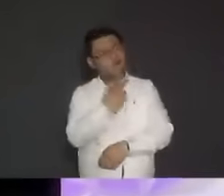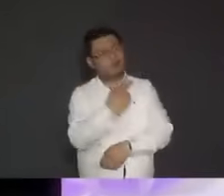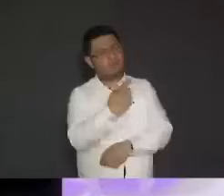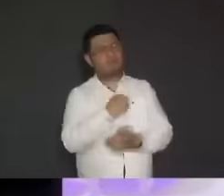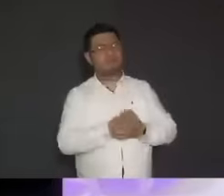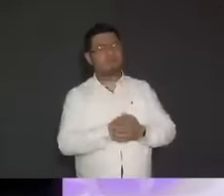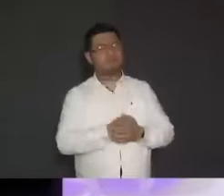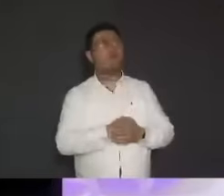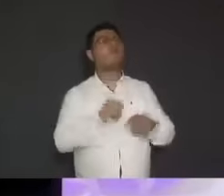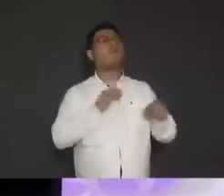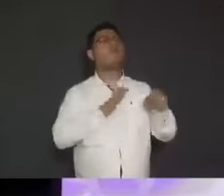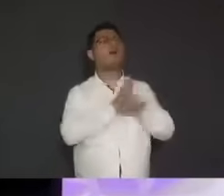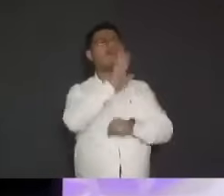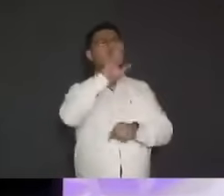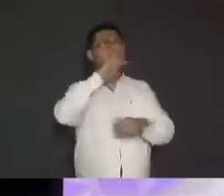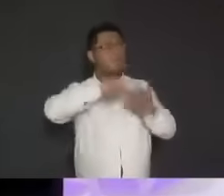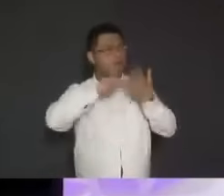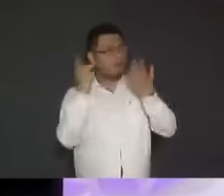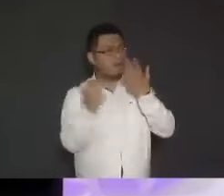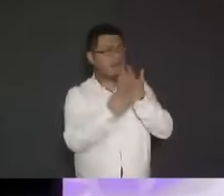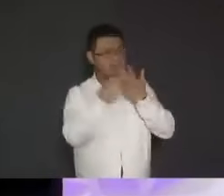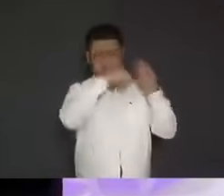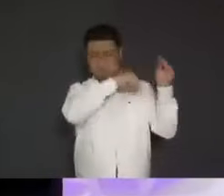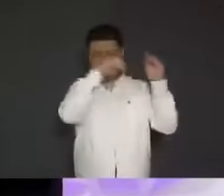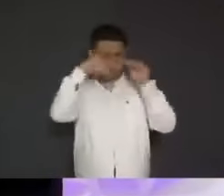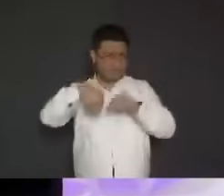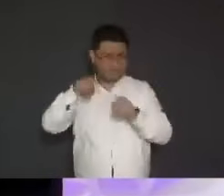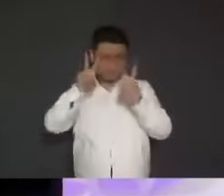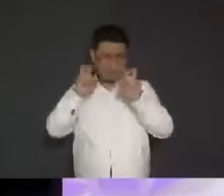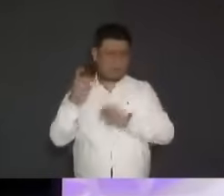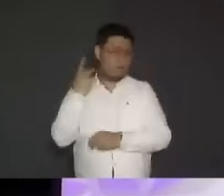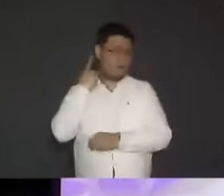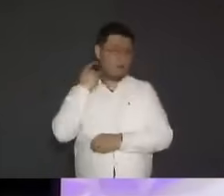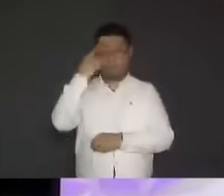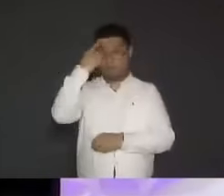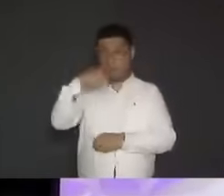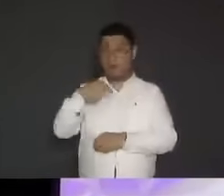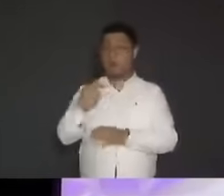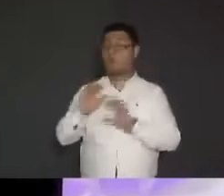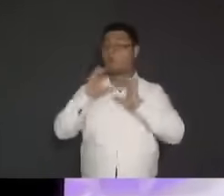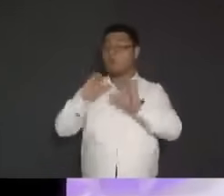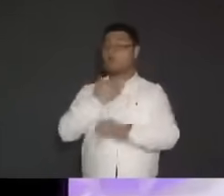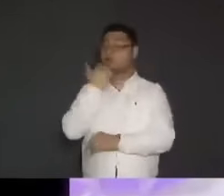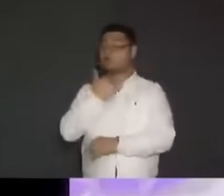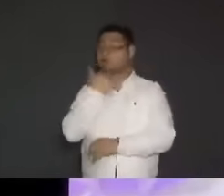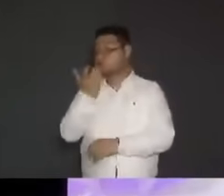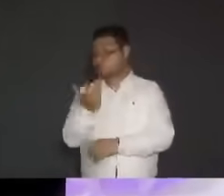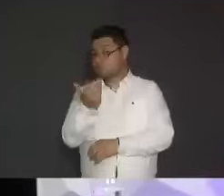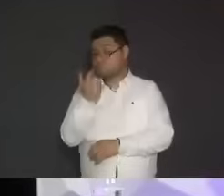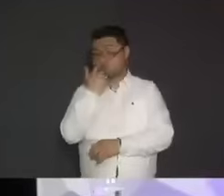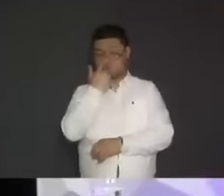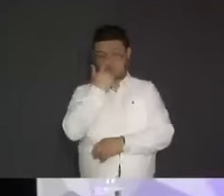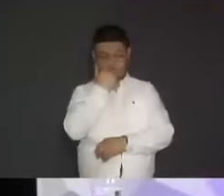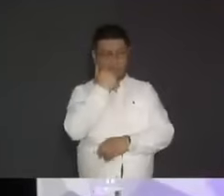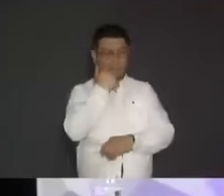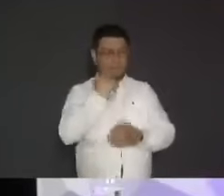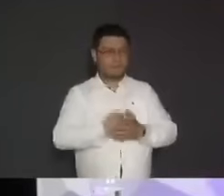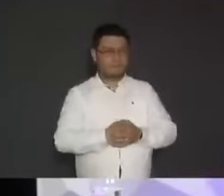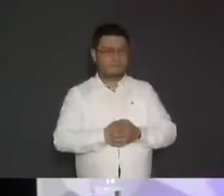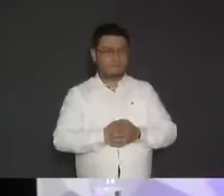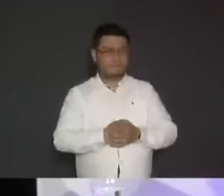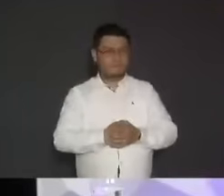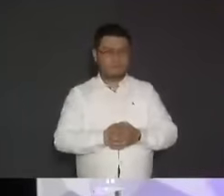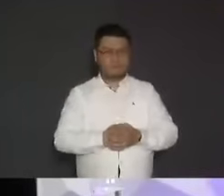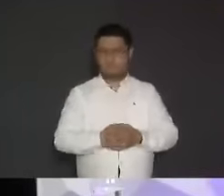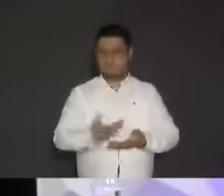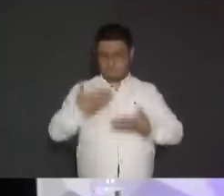nuevas propuestas a nivel de política pública tiene para el combate a la corrupción y la rendición de cuentas? Adelante, candidato. En mi gobierno habrá